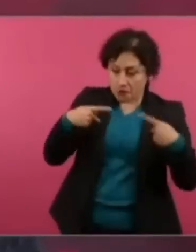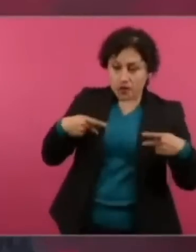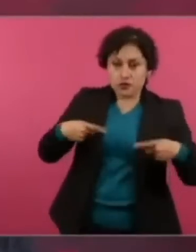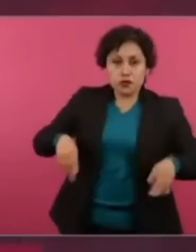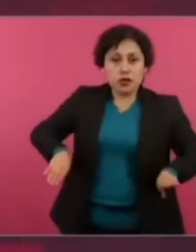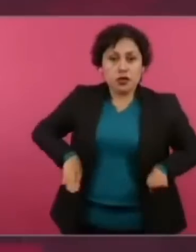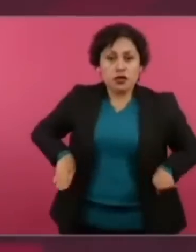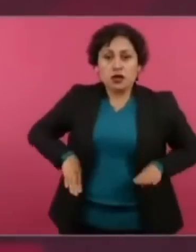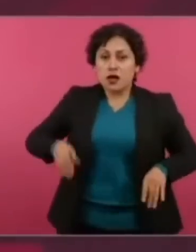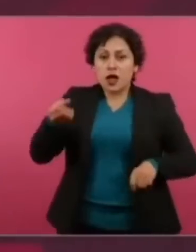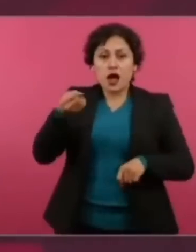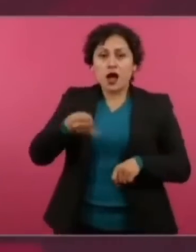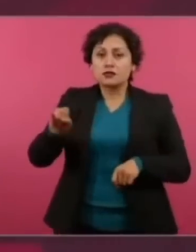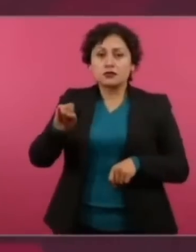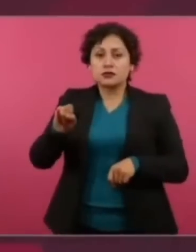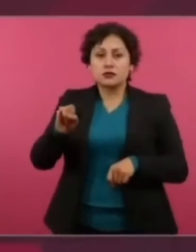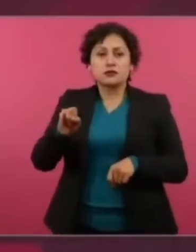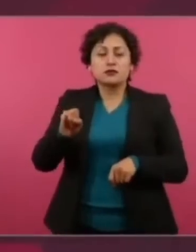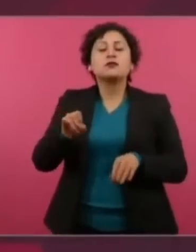sigan avanzando